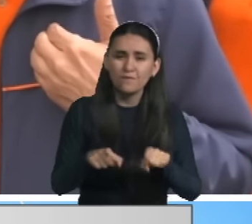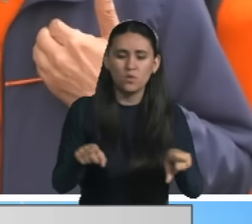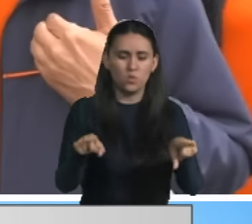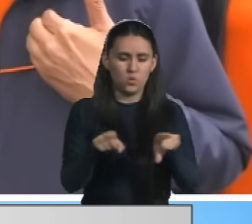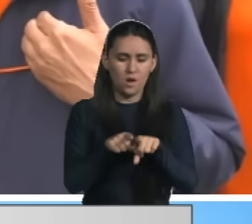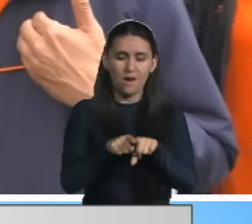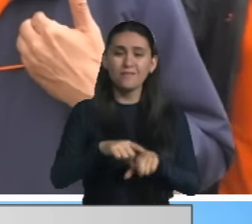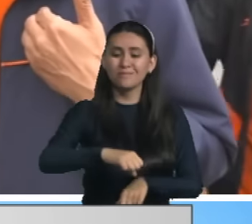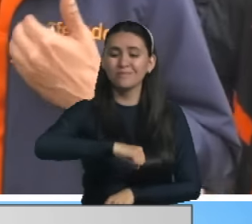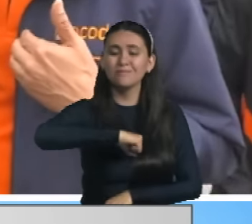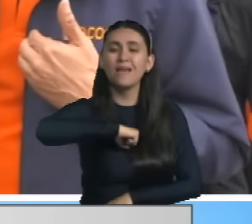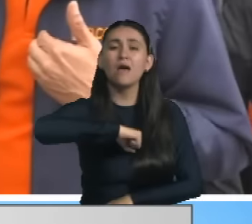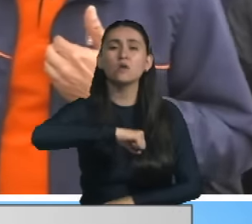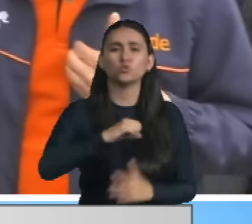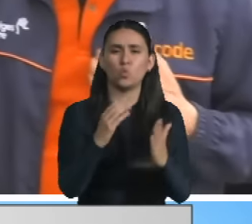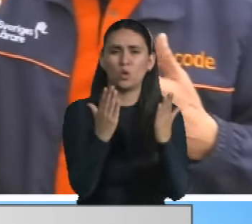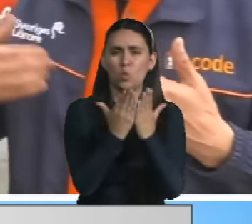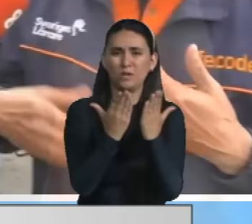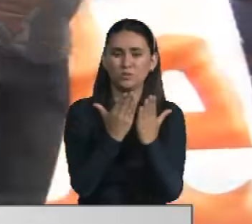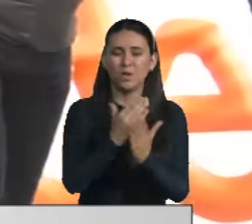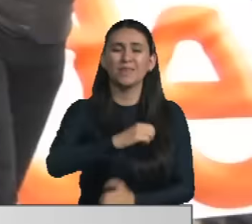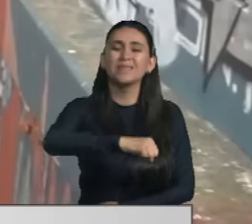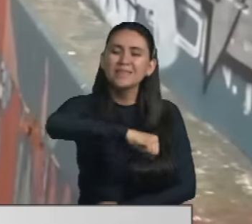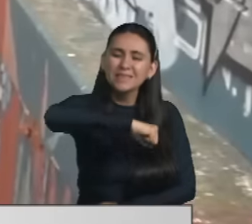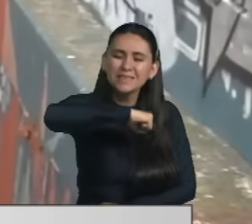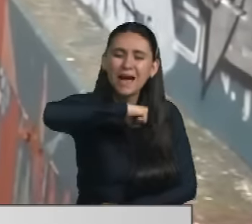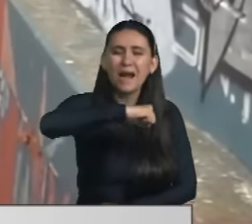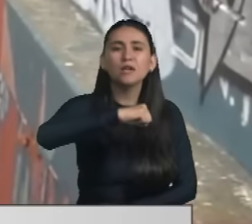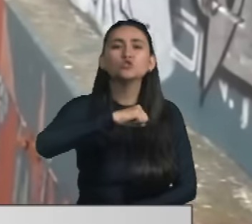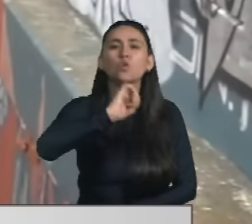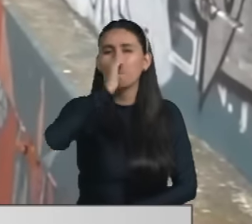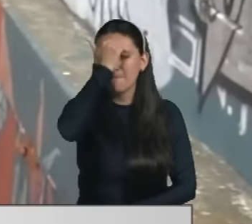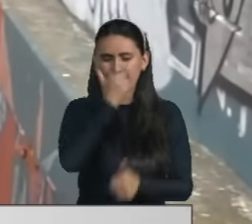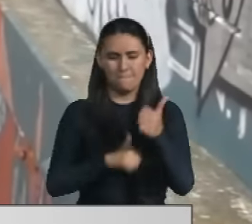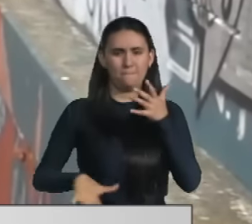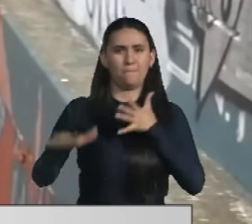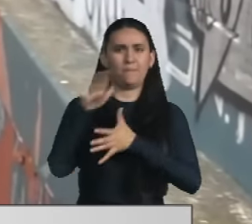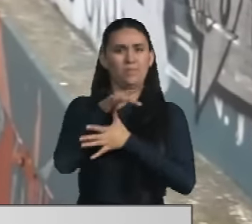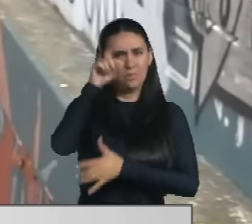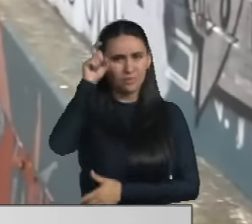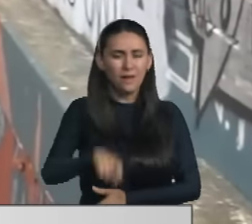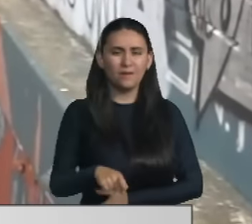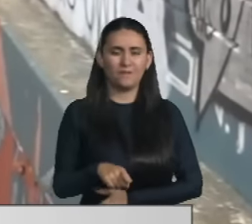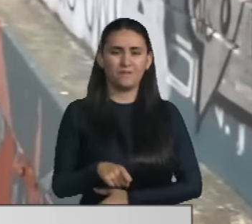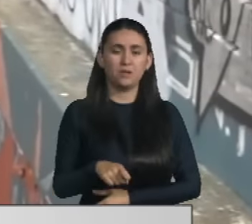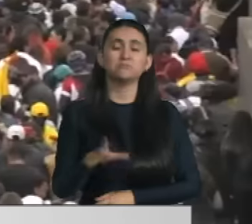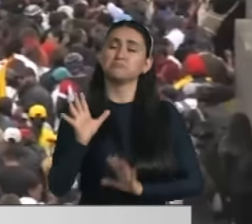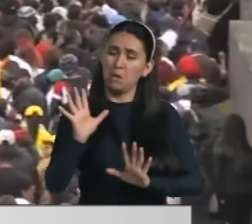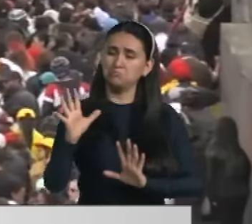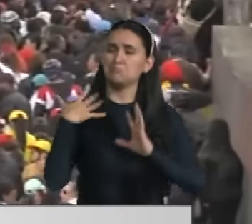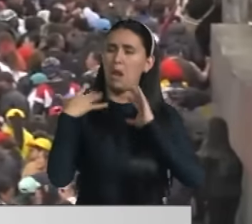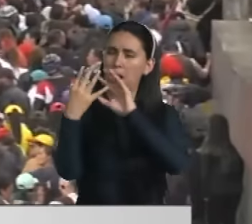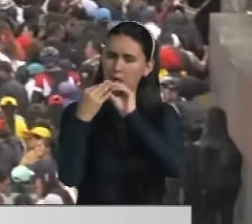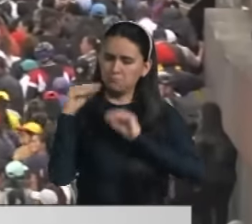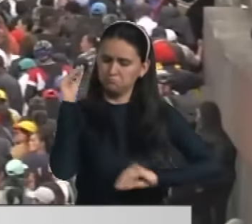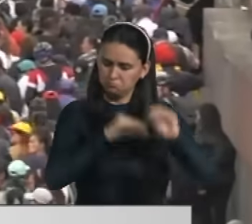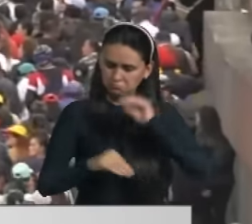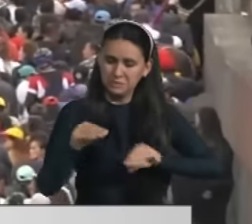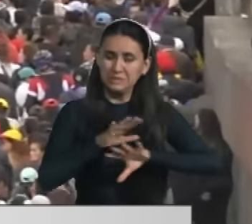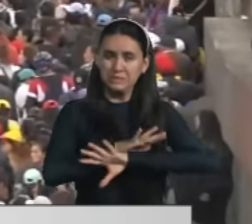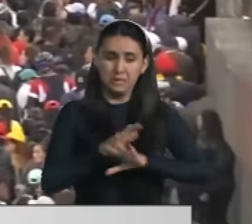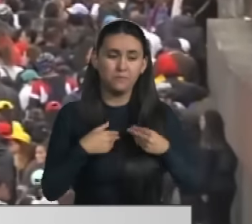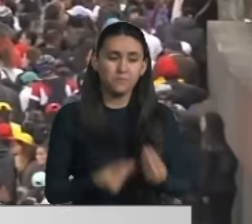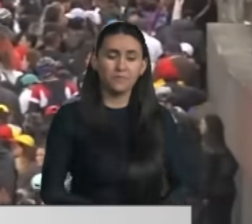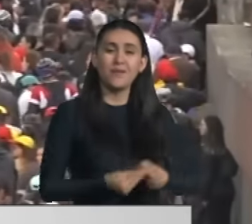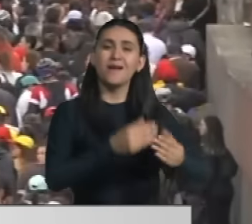del derecho a la educación que se convierta en derecho fundamental. Y entonces construimos el proyecto y en la Cámara